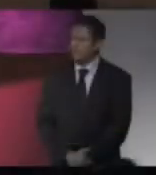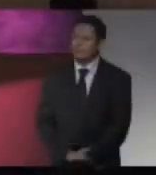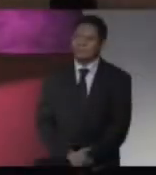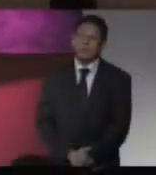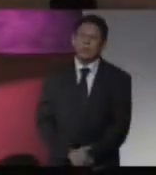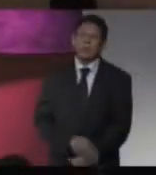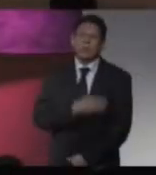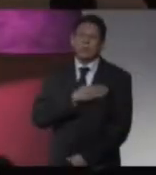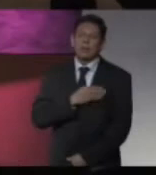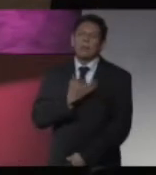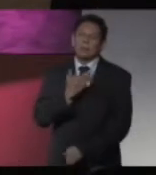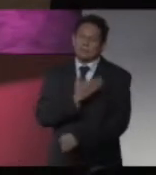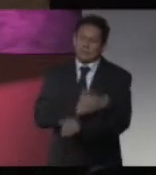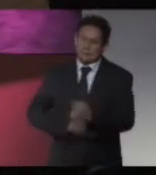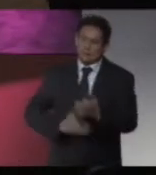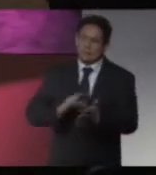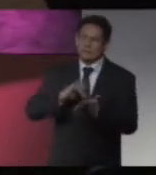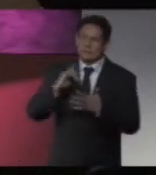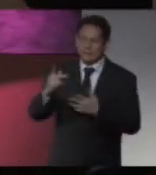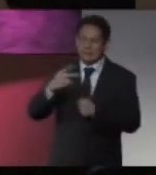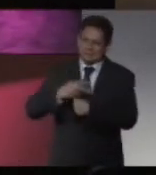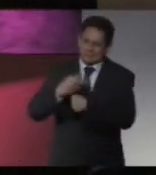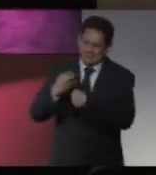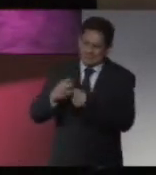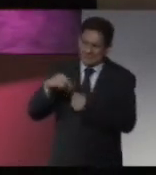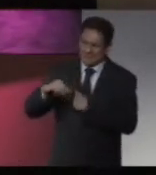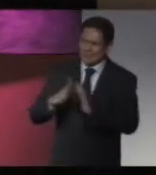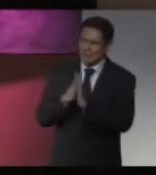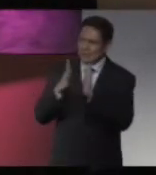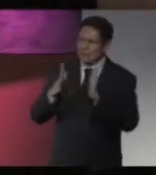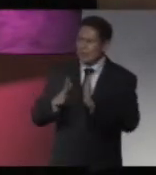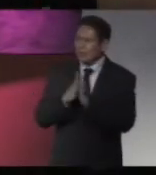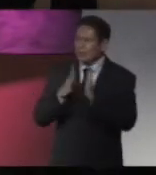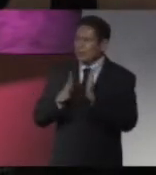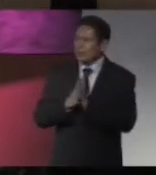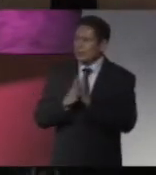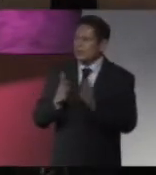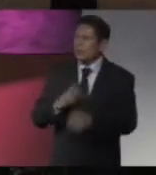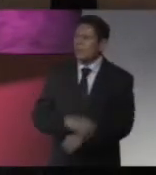Muy buenas tardes, muchas gracias por la invitación.